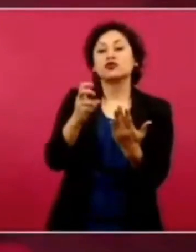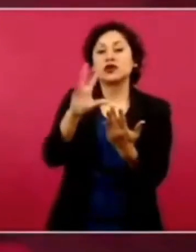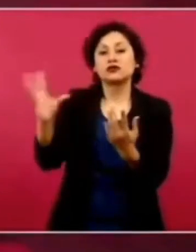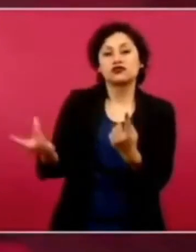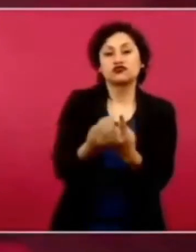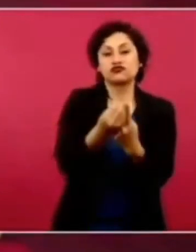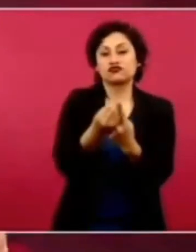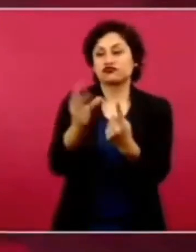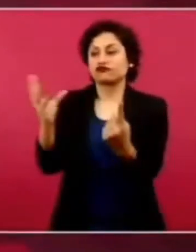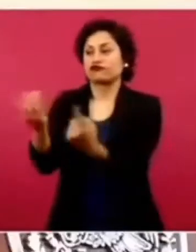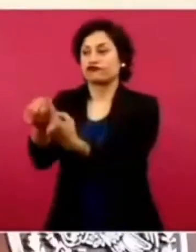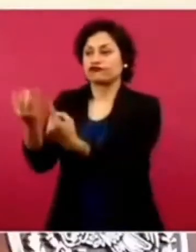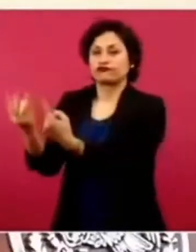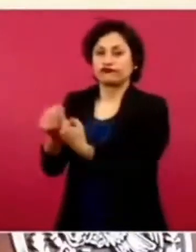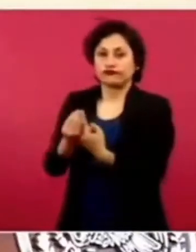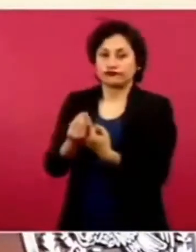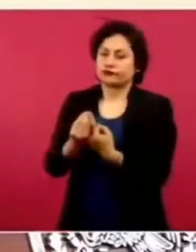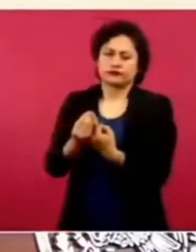quedaron